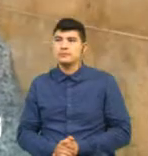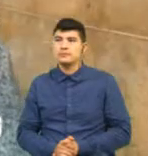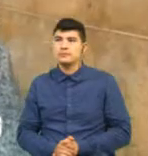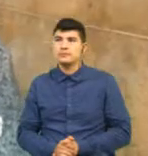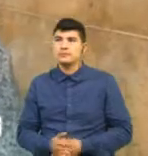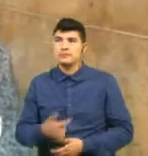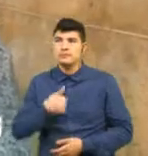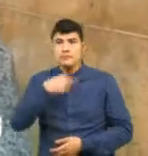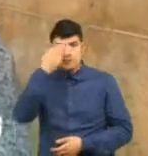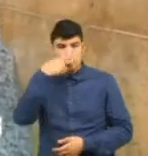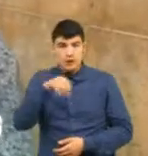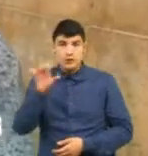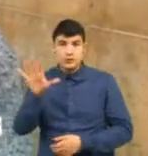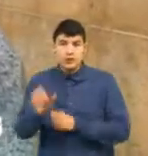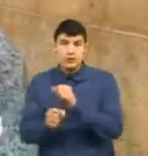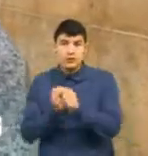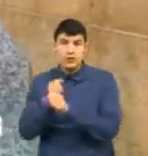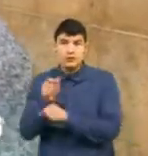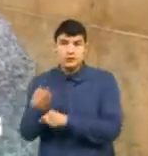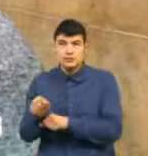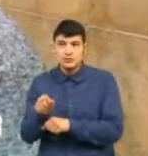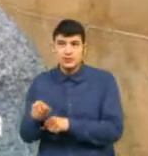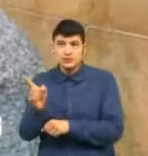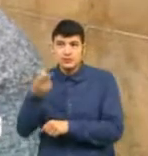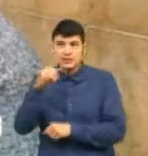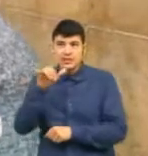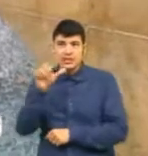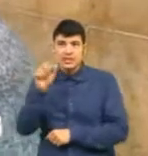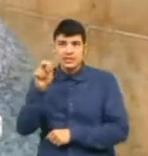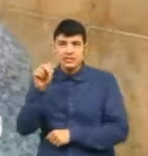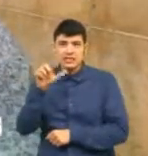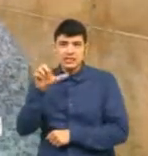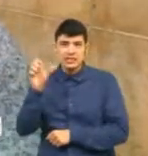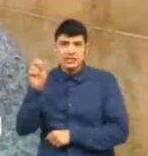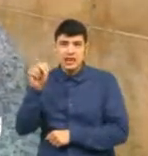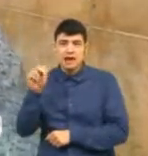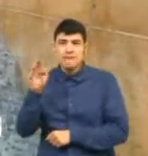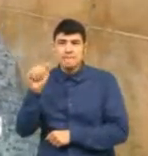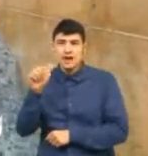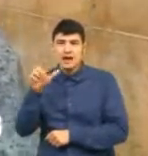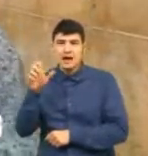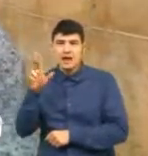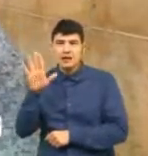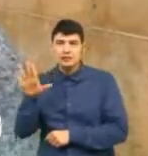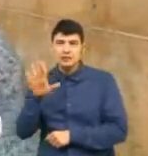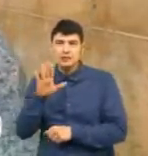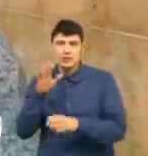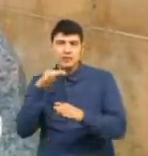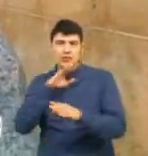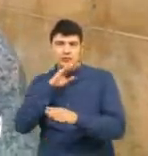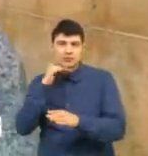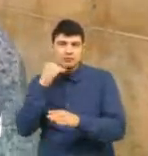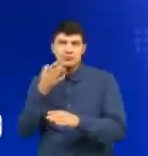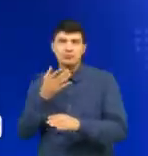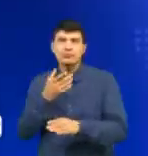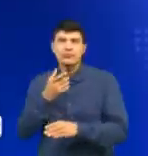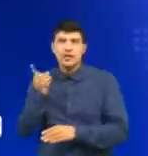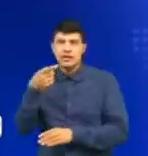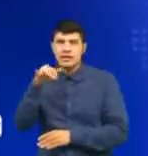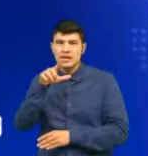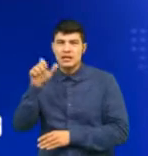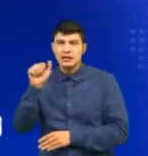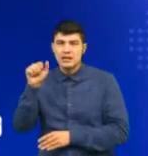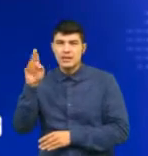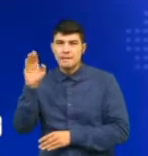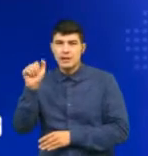Mi hijo tiene 5 años, es un paciente con Guillain-Barré, condición Fischer-Miller, que es una variación atípica del Guillain-Barré. Todo empezó